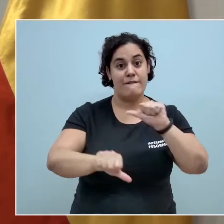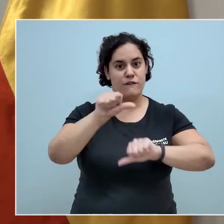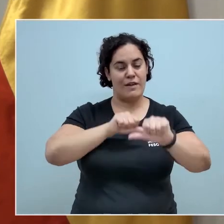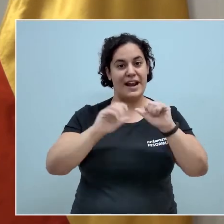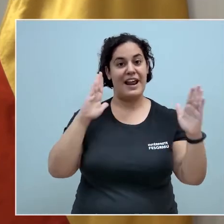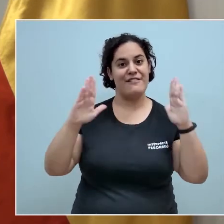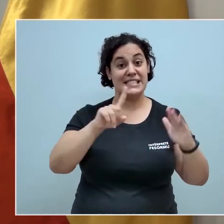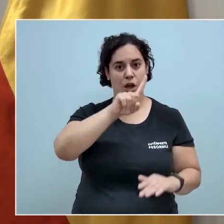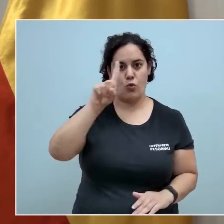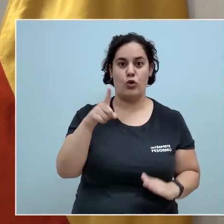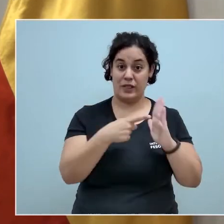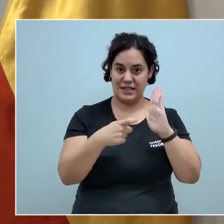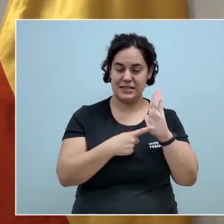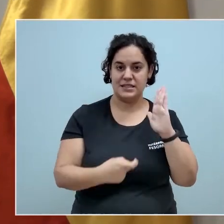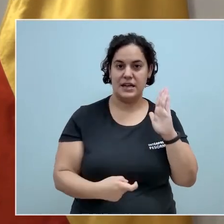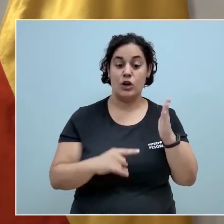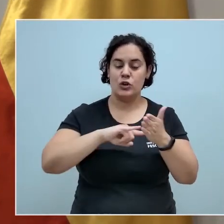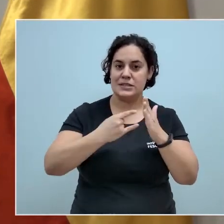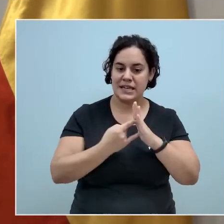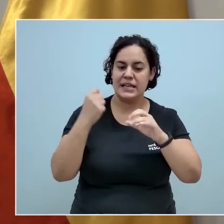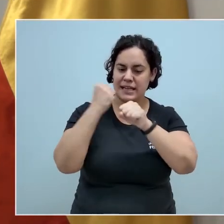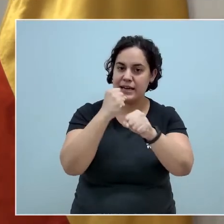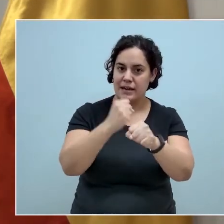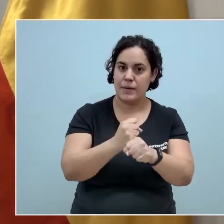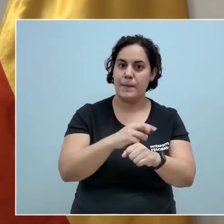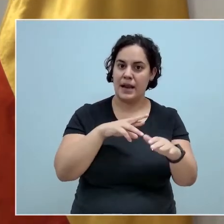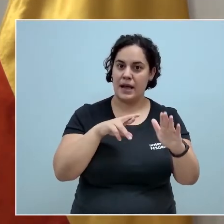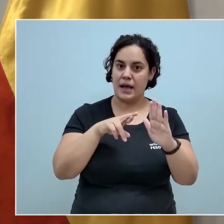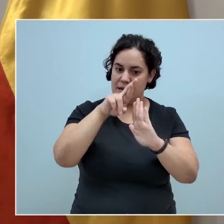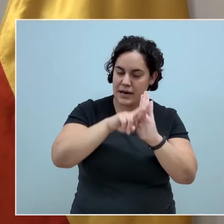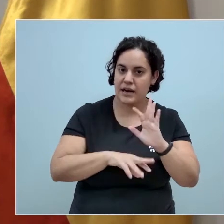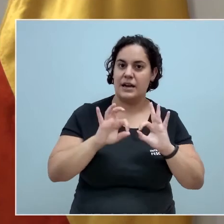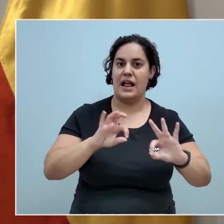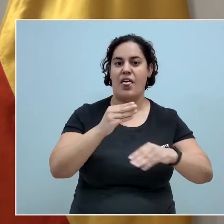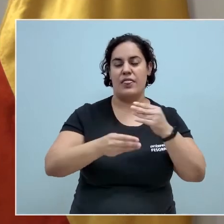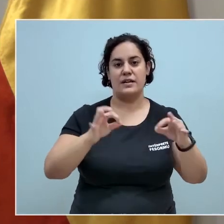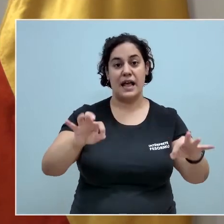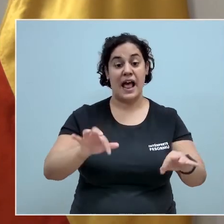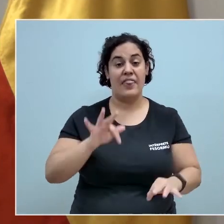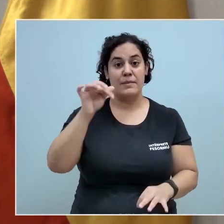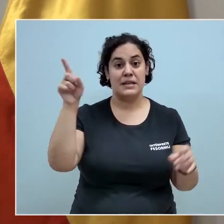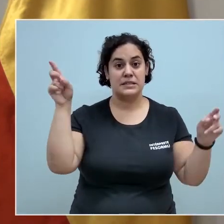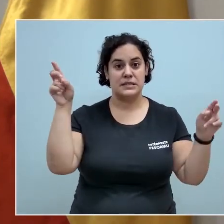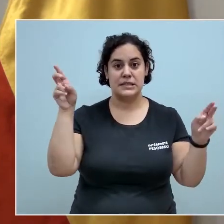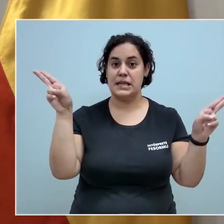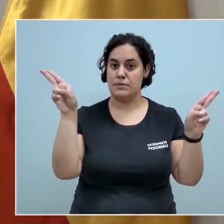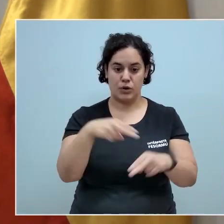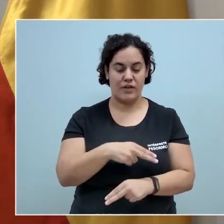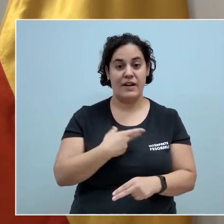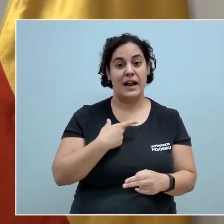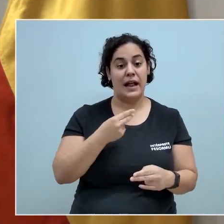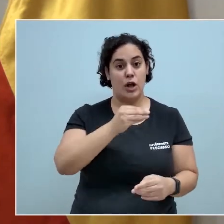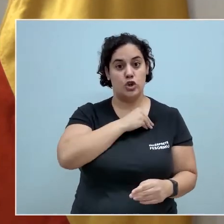desescalada. Los técnicos ya trabajan para regular esta medida. Además, se prohibirá la entrada y salida del